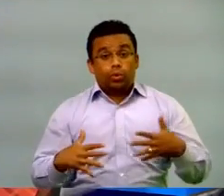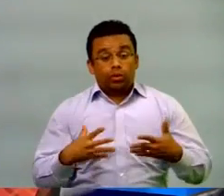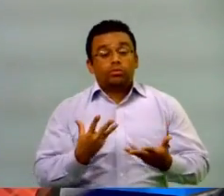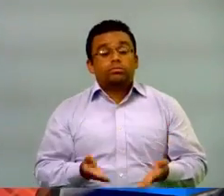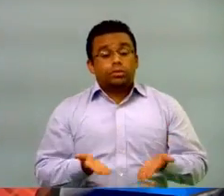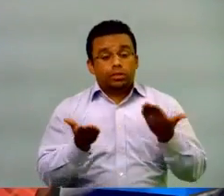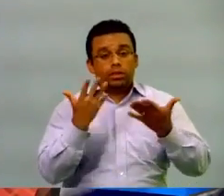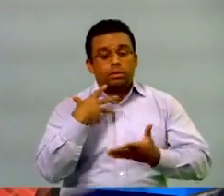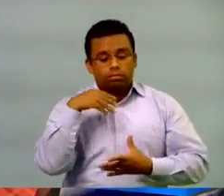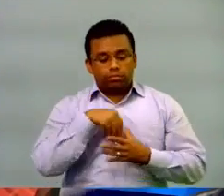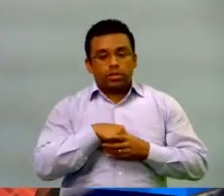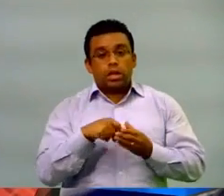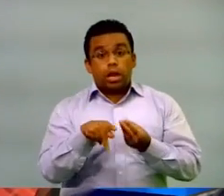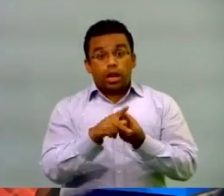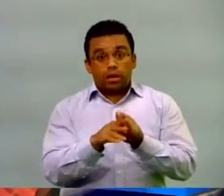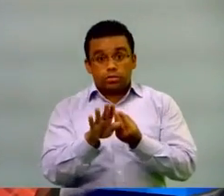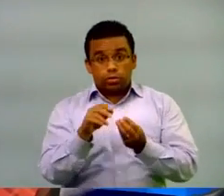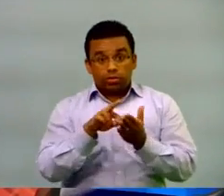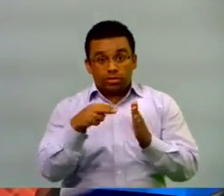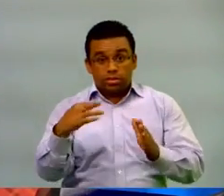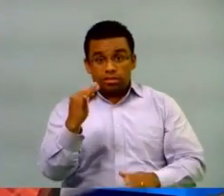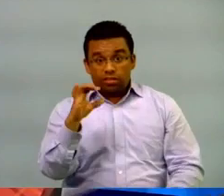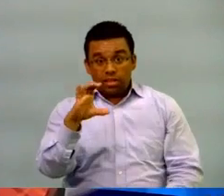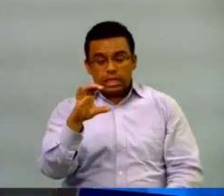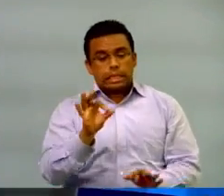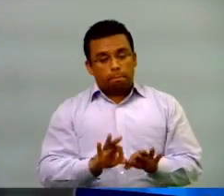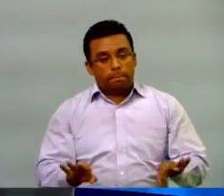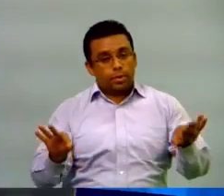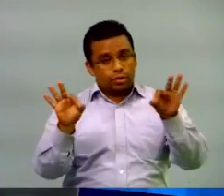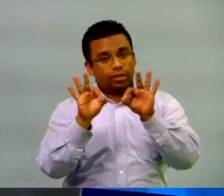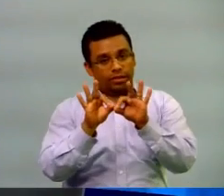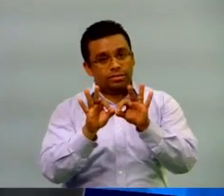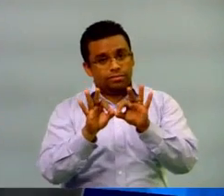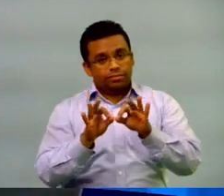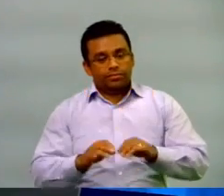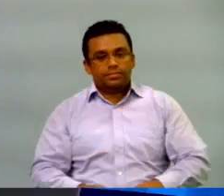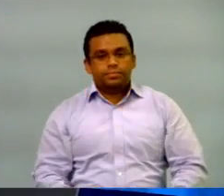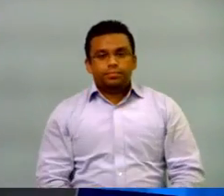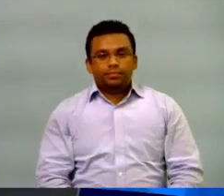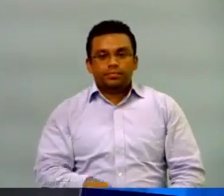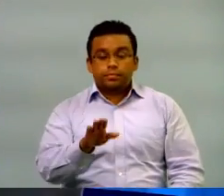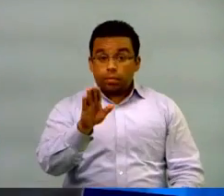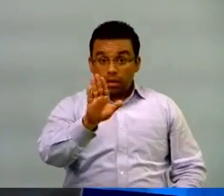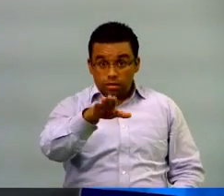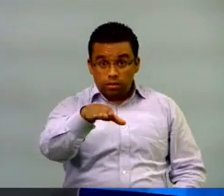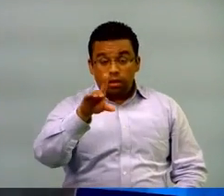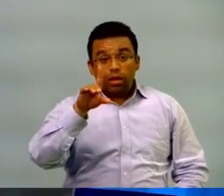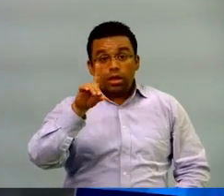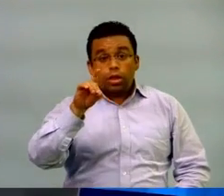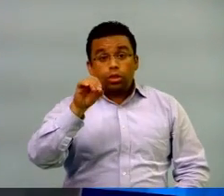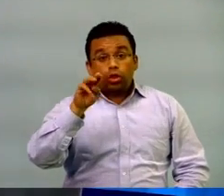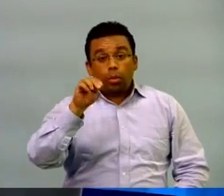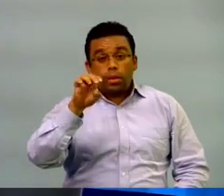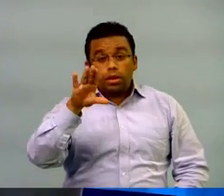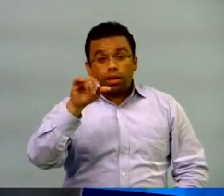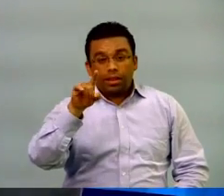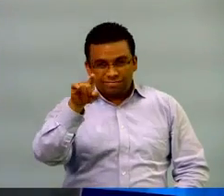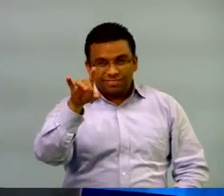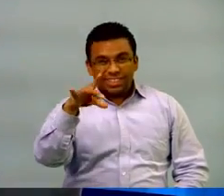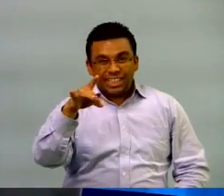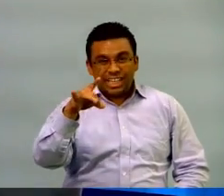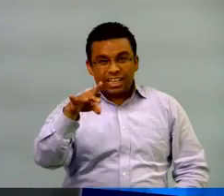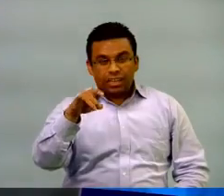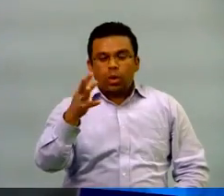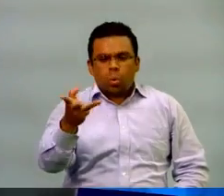definitivamente son una herramienta indispensable. Andrea, muchas gracias. Doménica, ¿para ti qué es una experiencia TIC